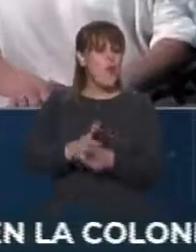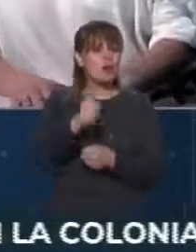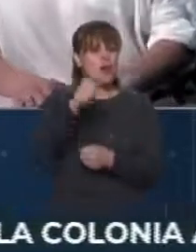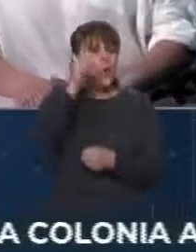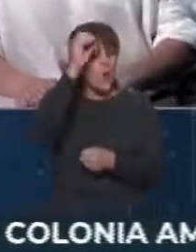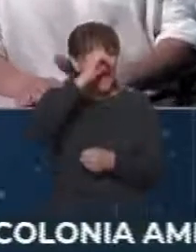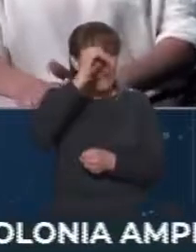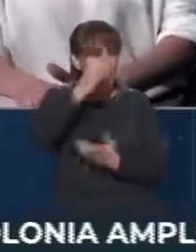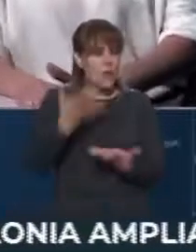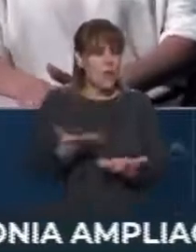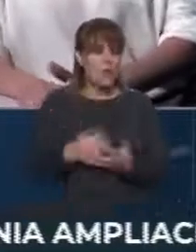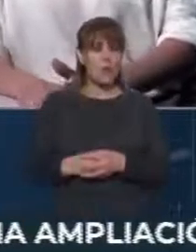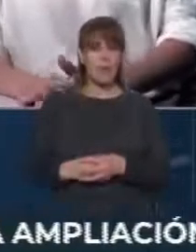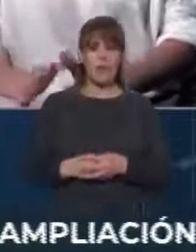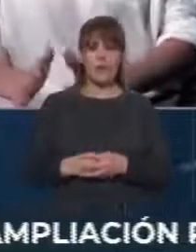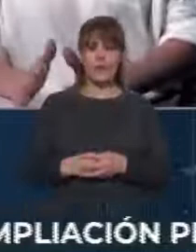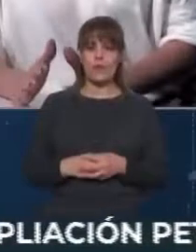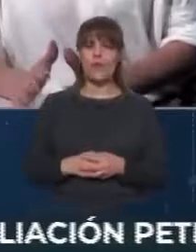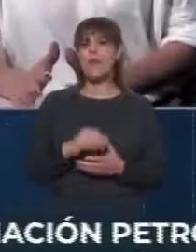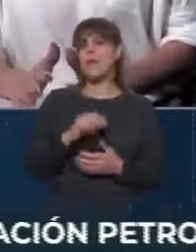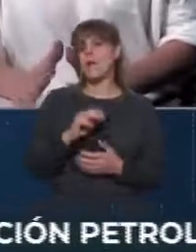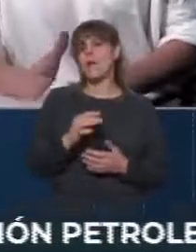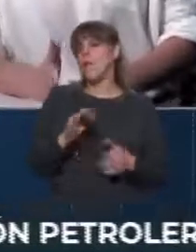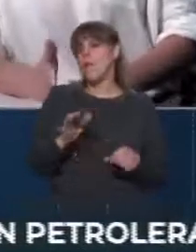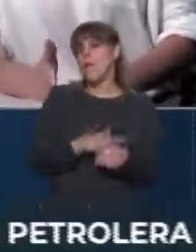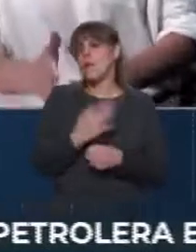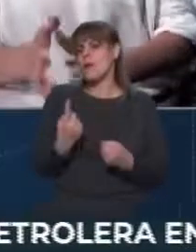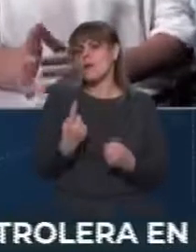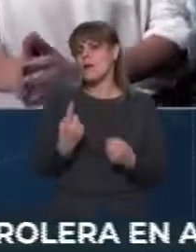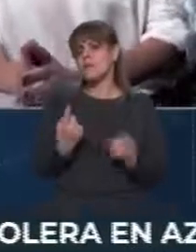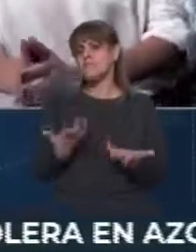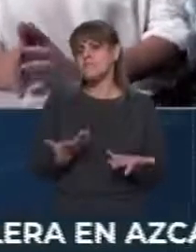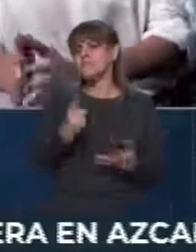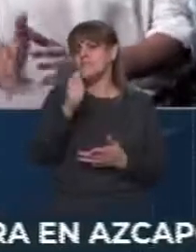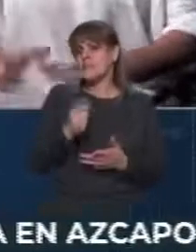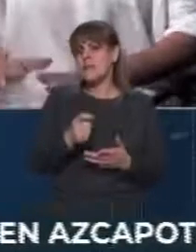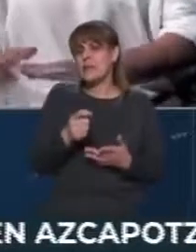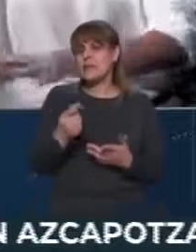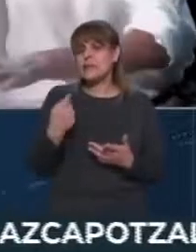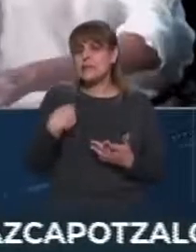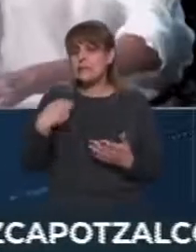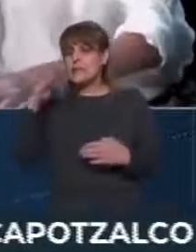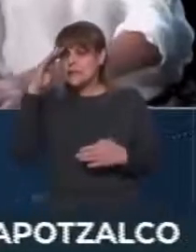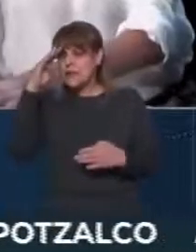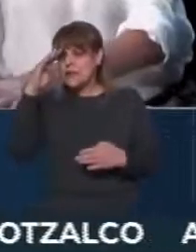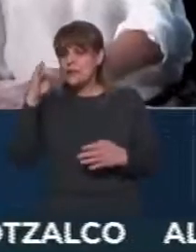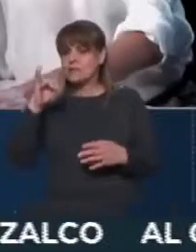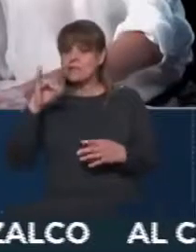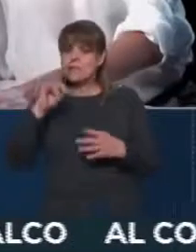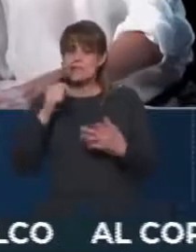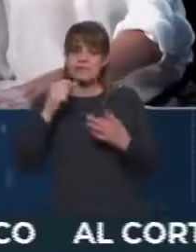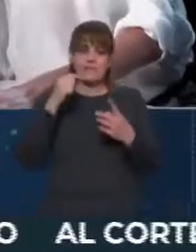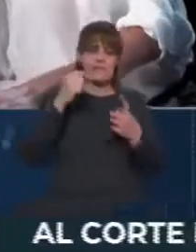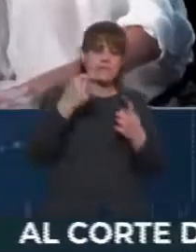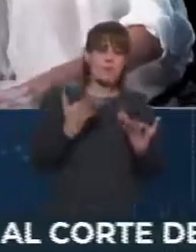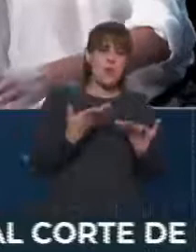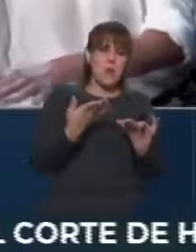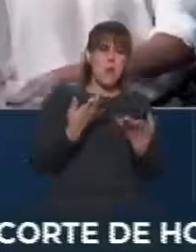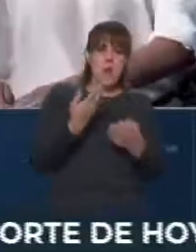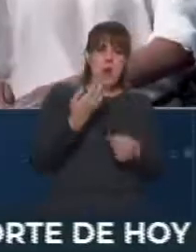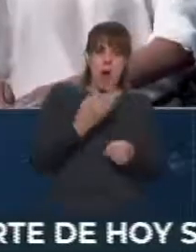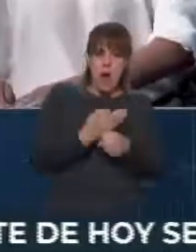comentar sobre eso, Jonathan? Porque al final entonces nos pondría frente al dilema de, bueno, esto no